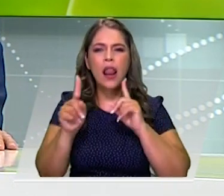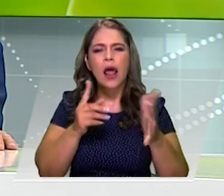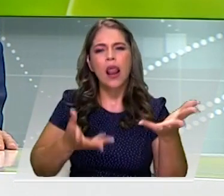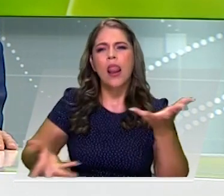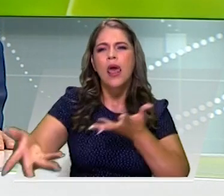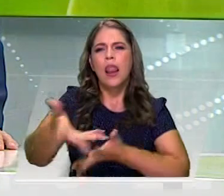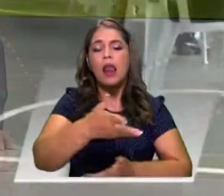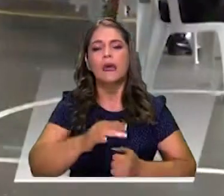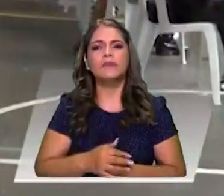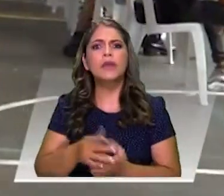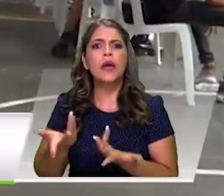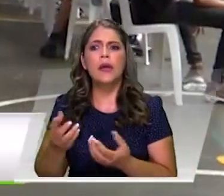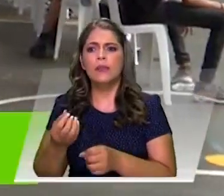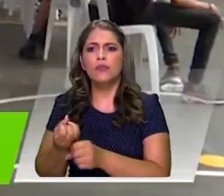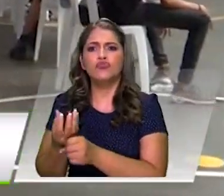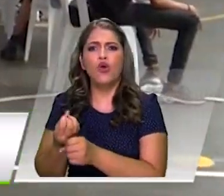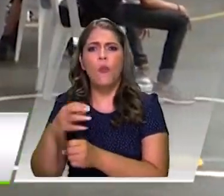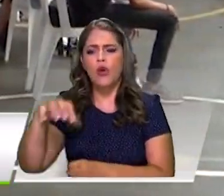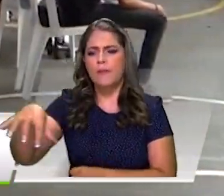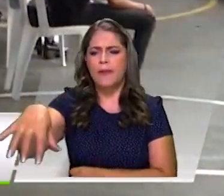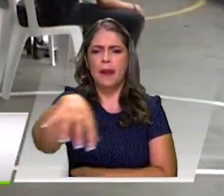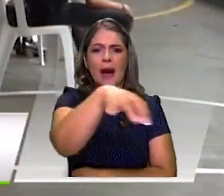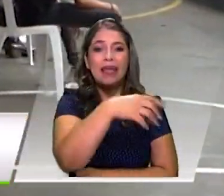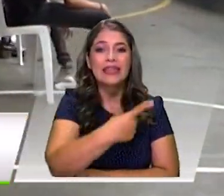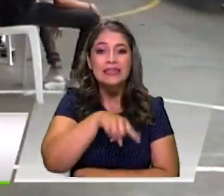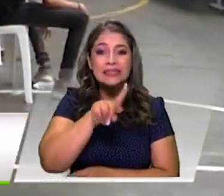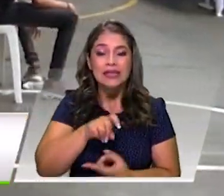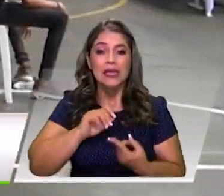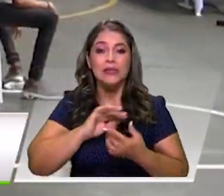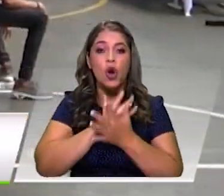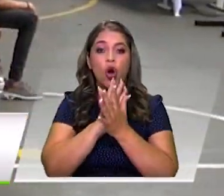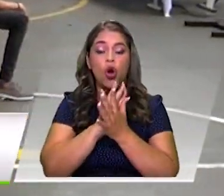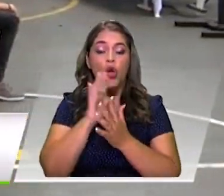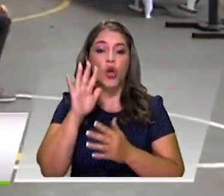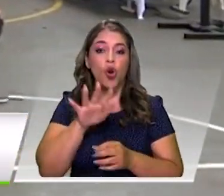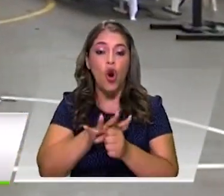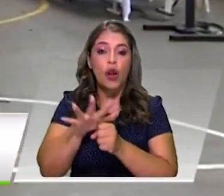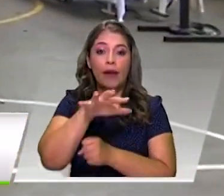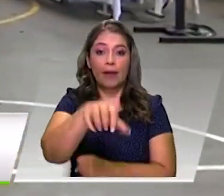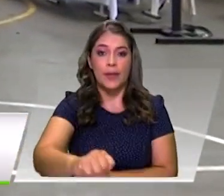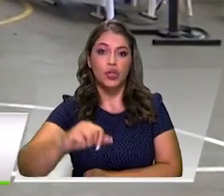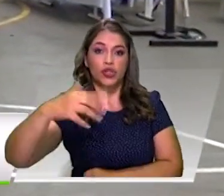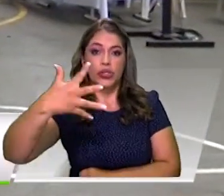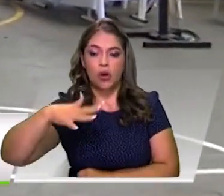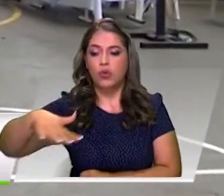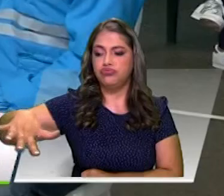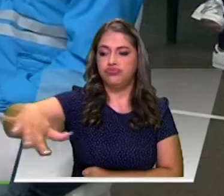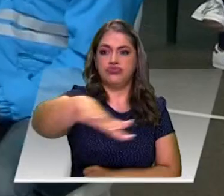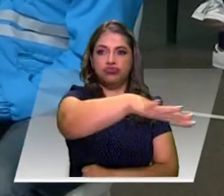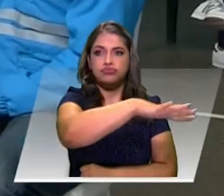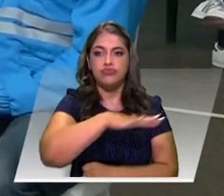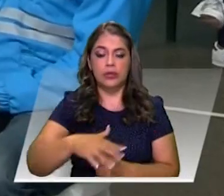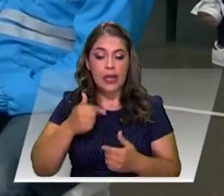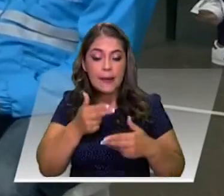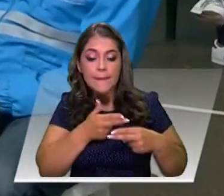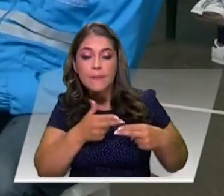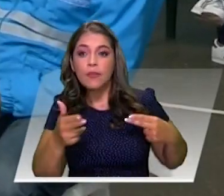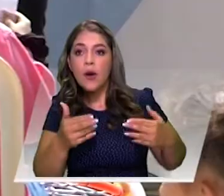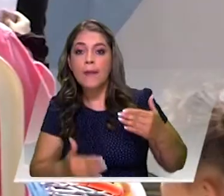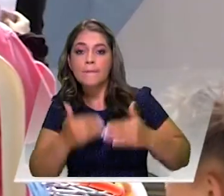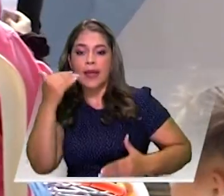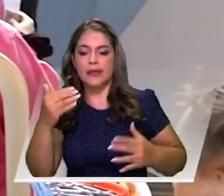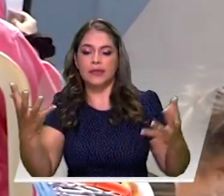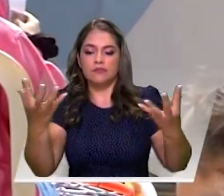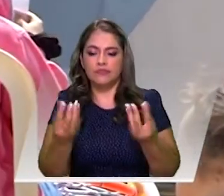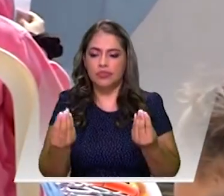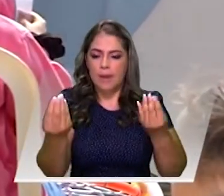ciudad. Liderado por el Consejo Territorial de Paz y Convivencia, el Pacto por la Paz y la Vida Digna busca promover la confianza,